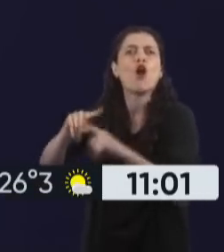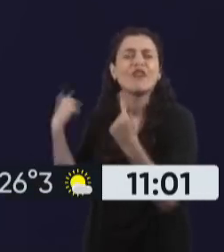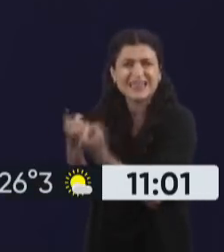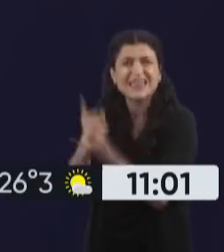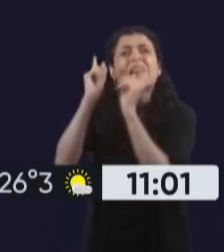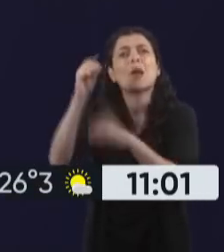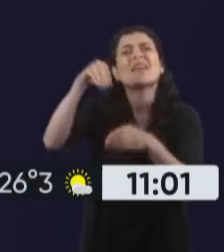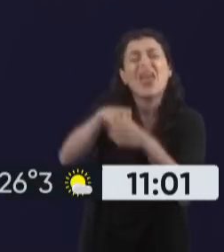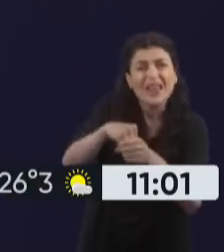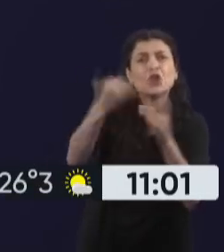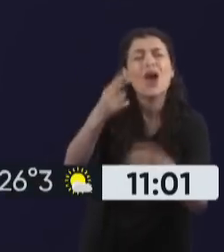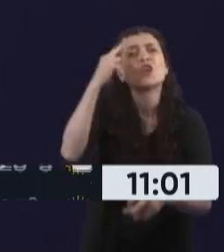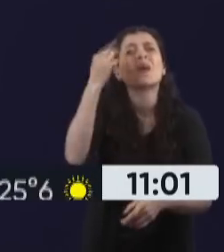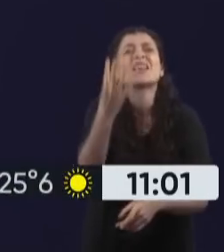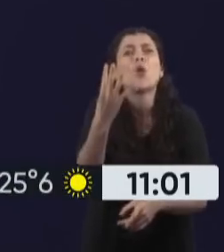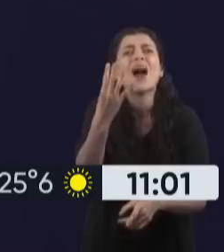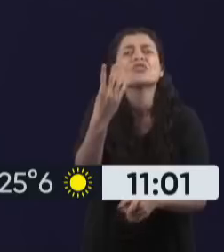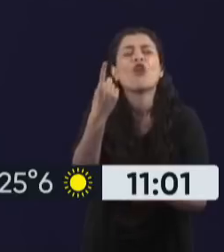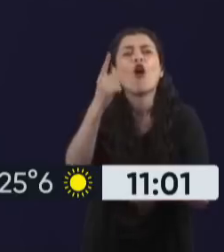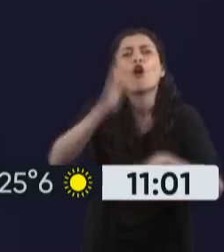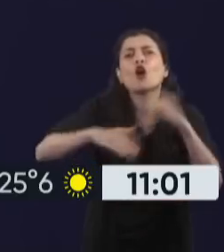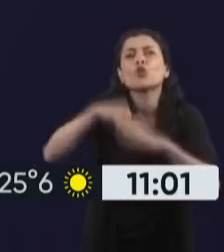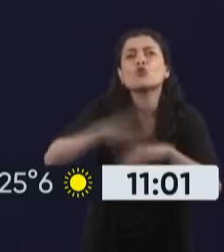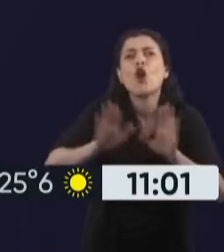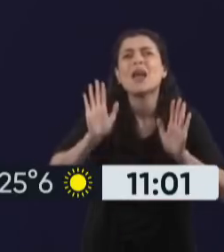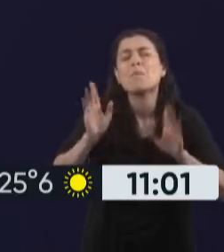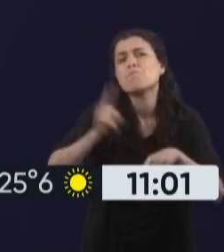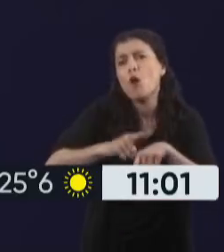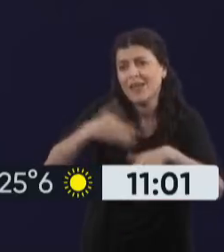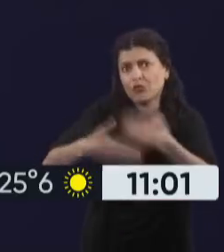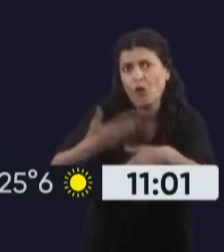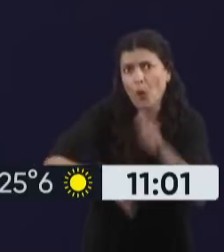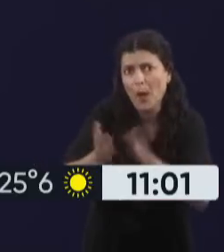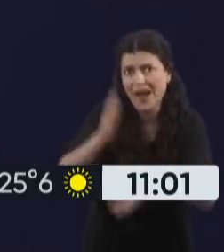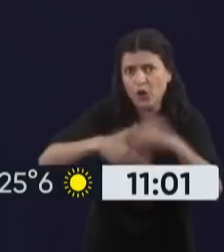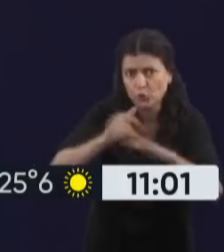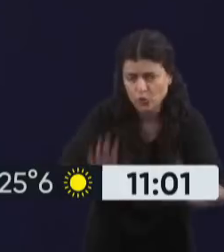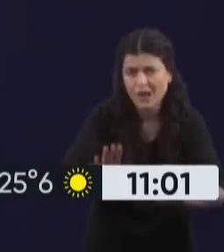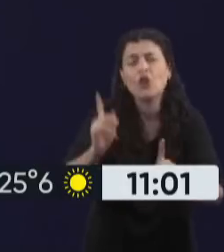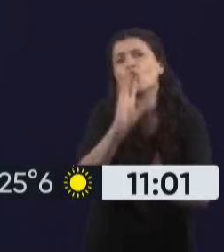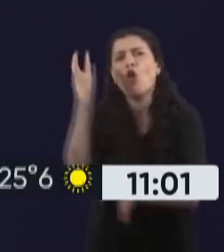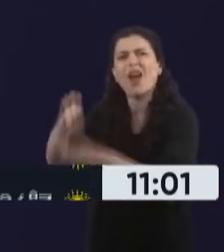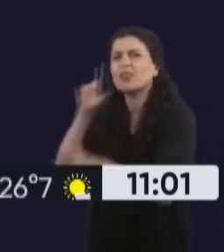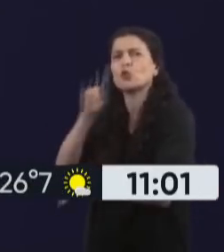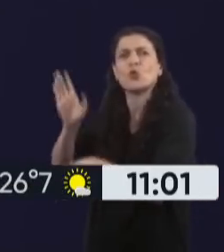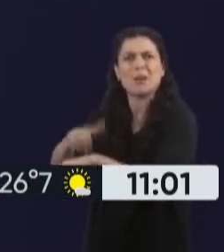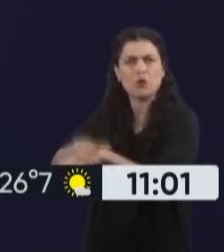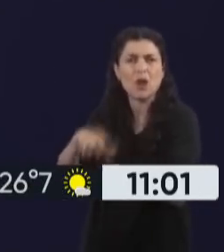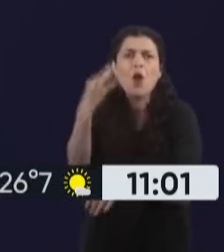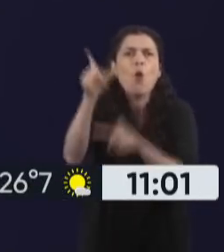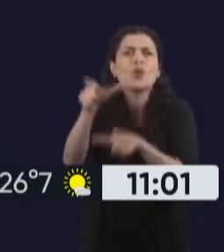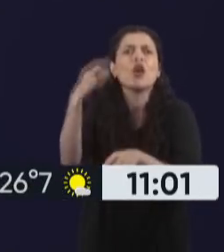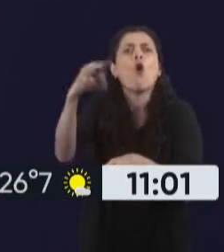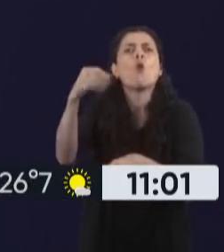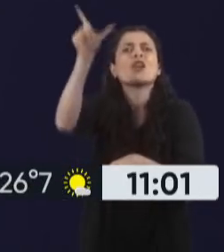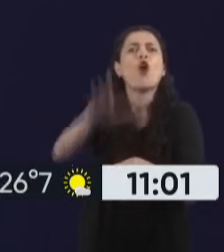94 obras priorizadas. A partir de ahora va a haber una única estructura encargada de la planificación y el control de